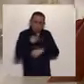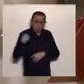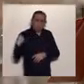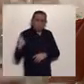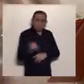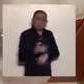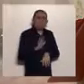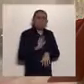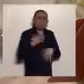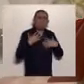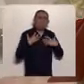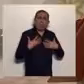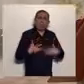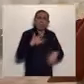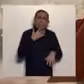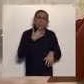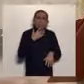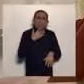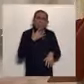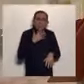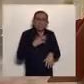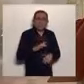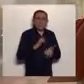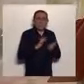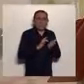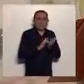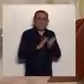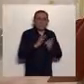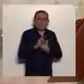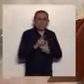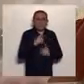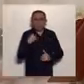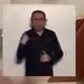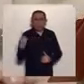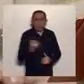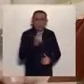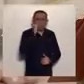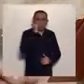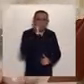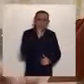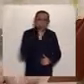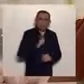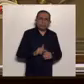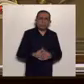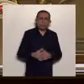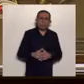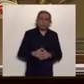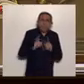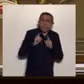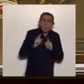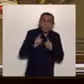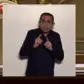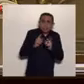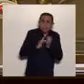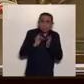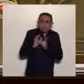para nosotros en el cuerpo y la sangre de Jesucristo nuestro Señor. Él